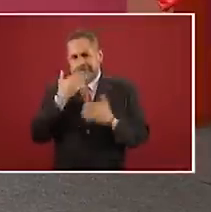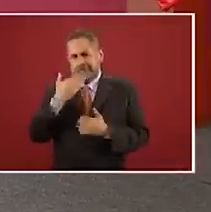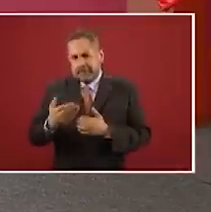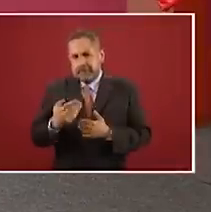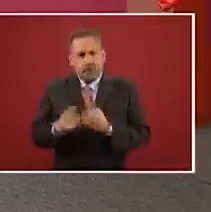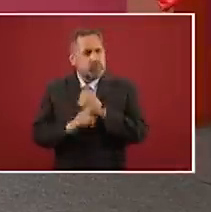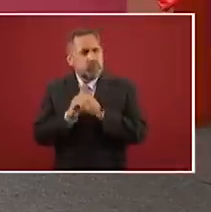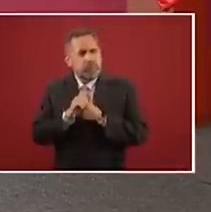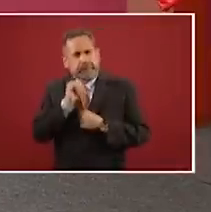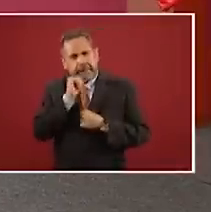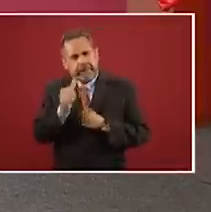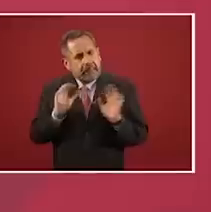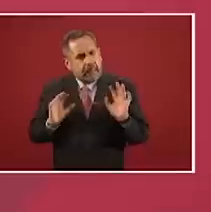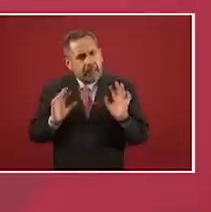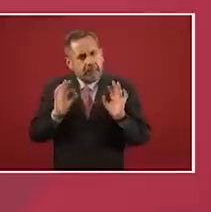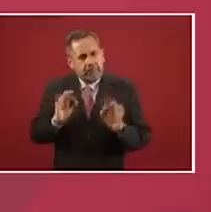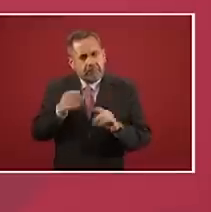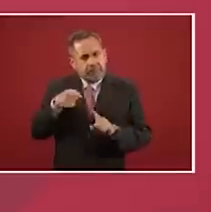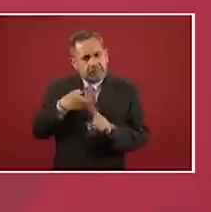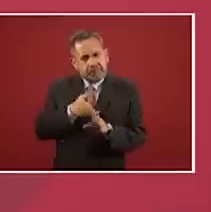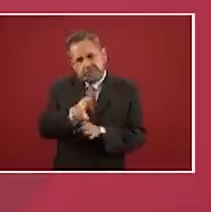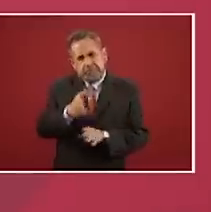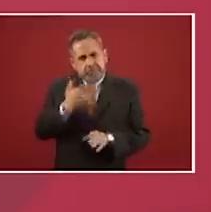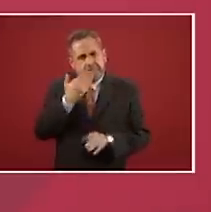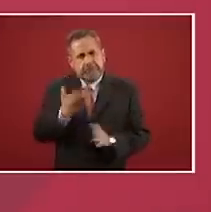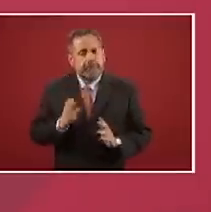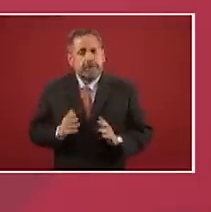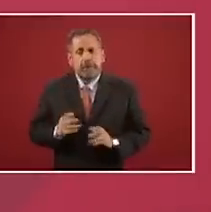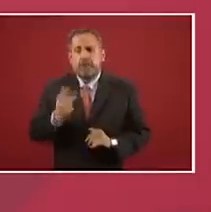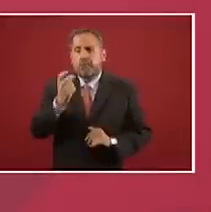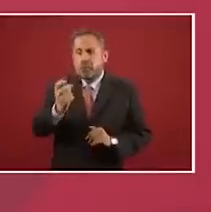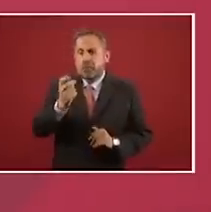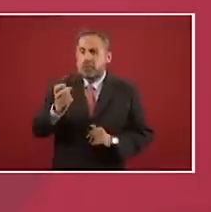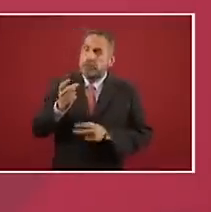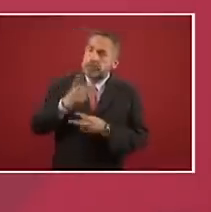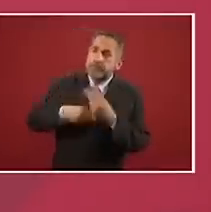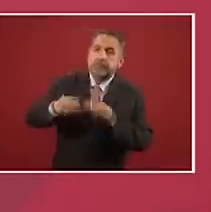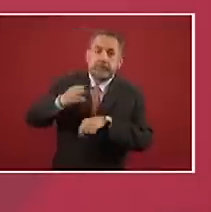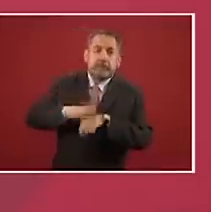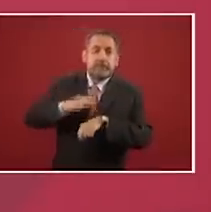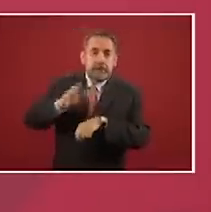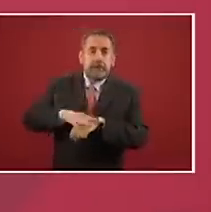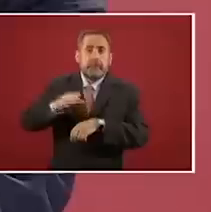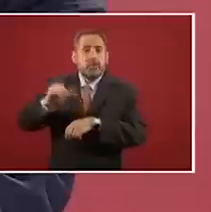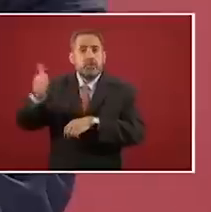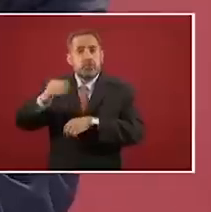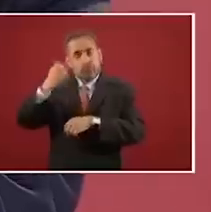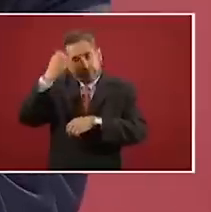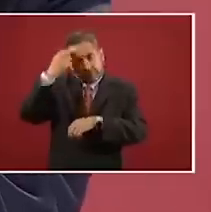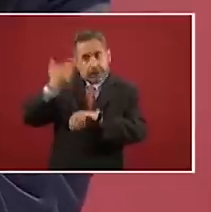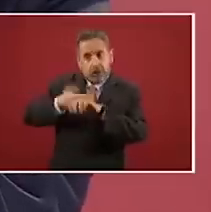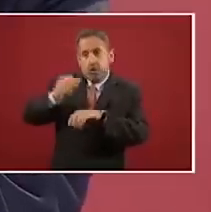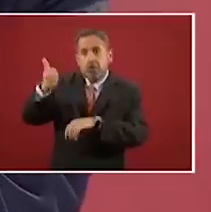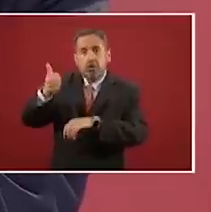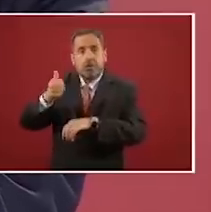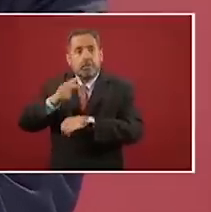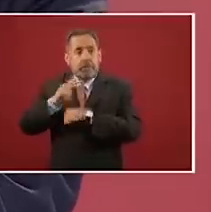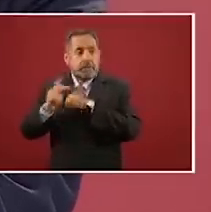problema en ese sentido, por eso está llegando la inversión extranjera, más que